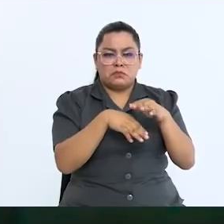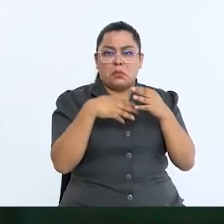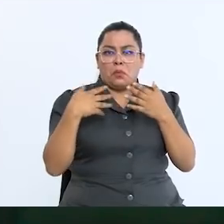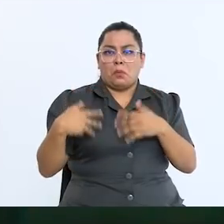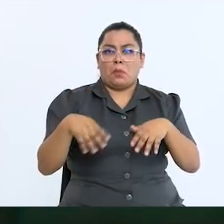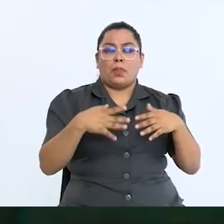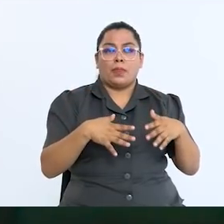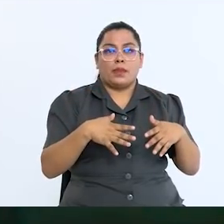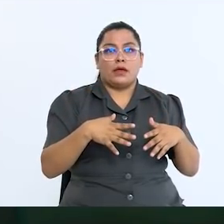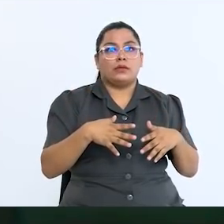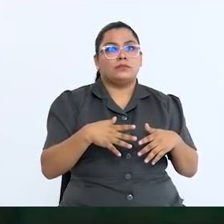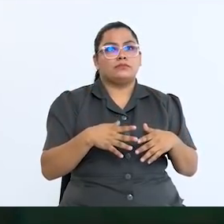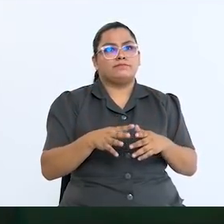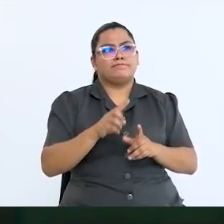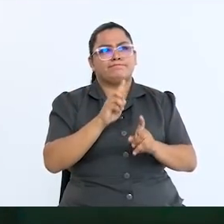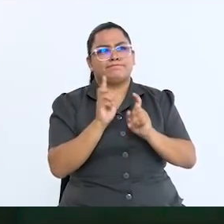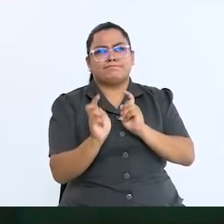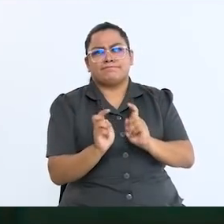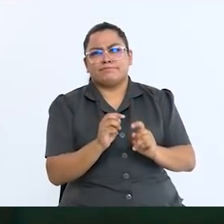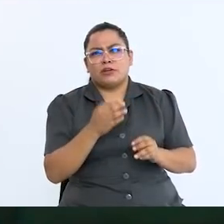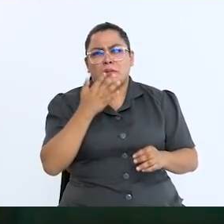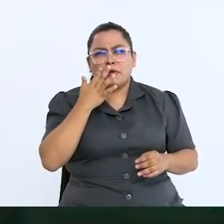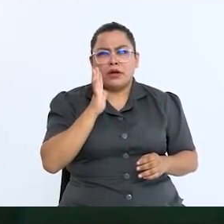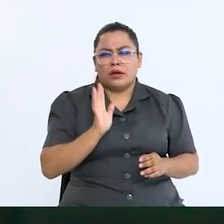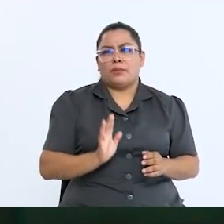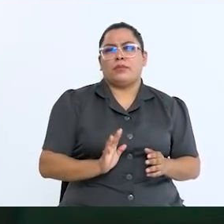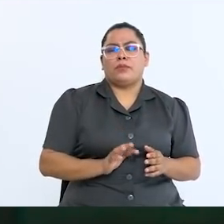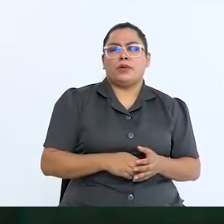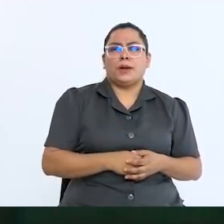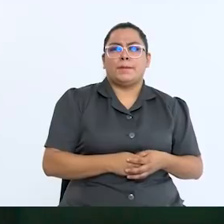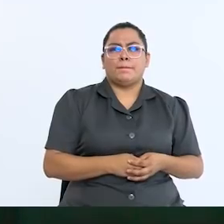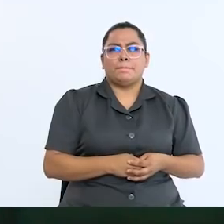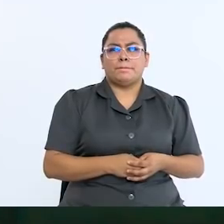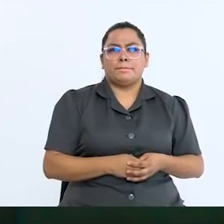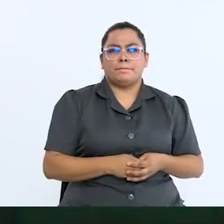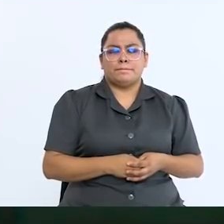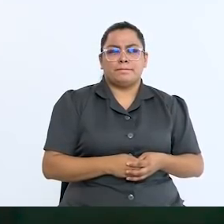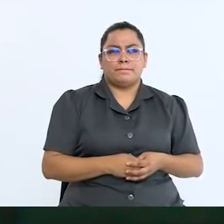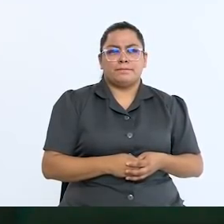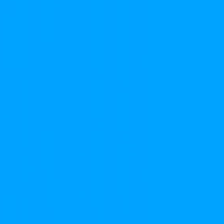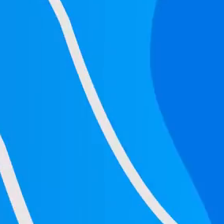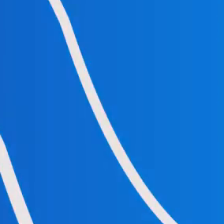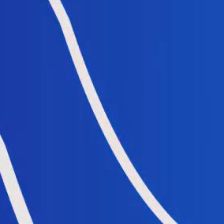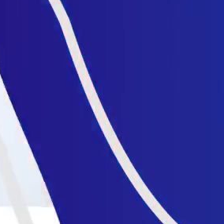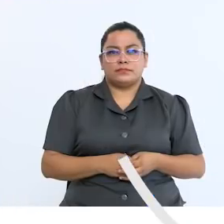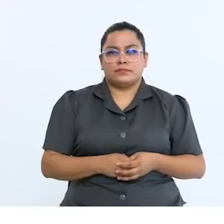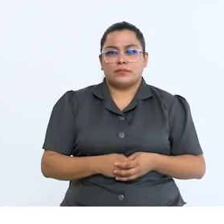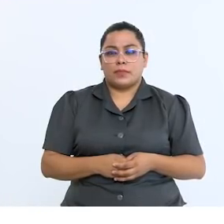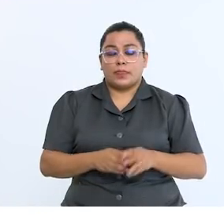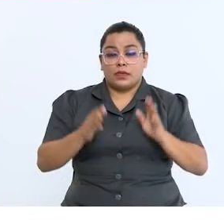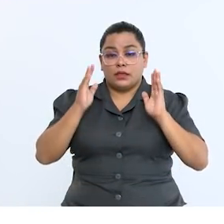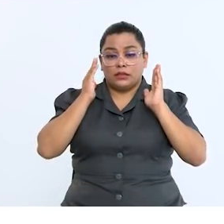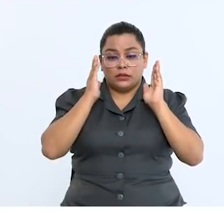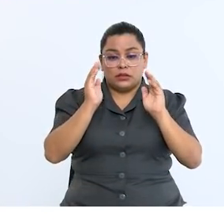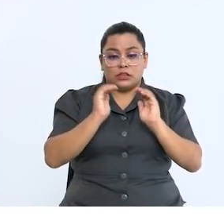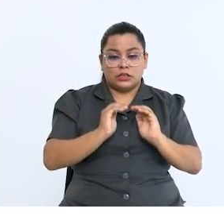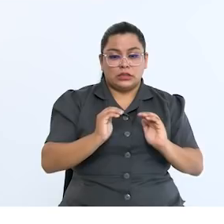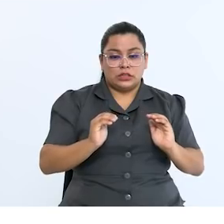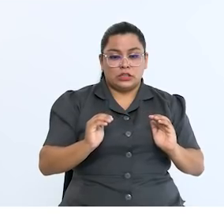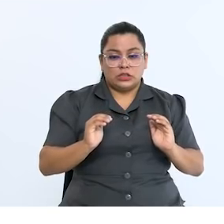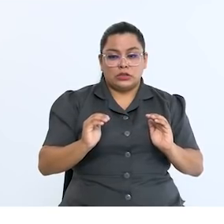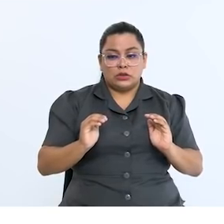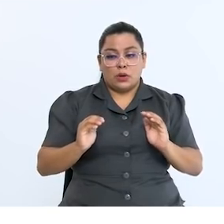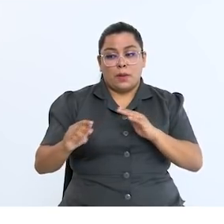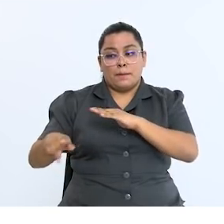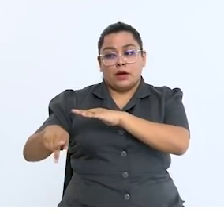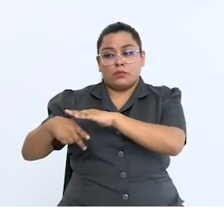juego. Esto hace que surjan algunas preguntas como son las siguientes. Veamos. ¿Cómo atender a los niños